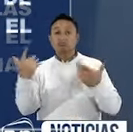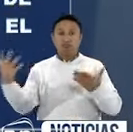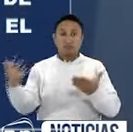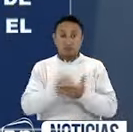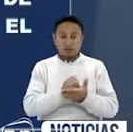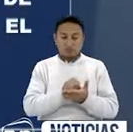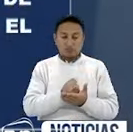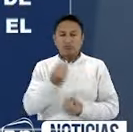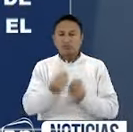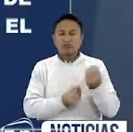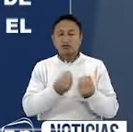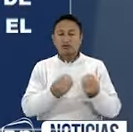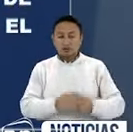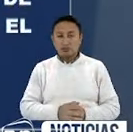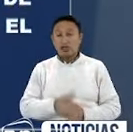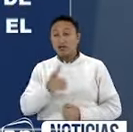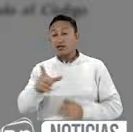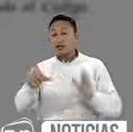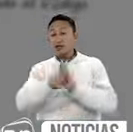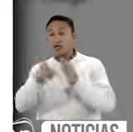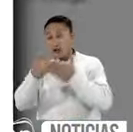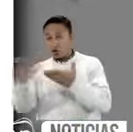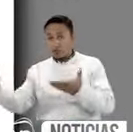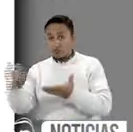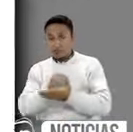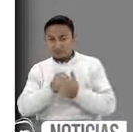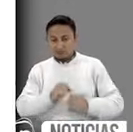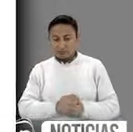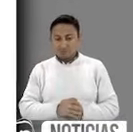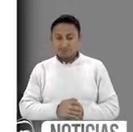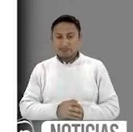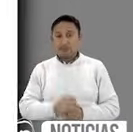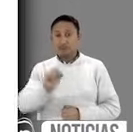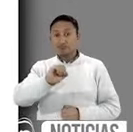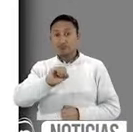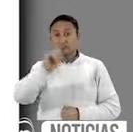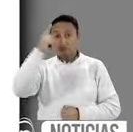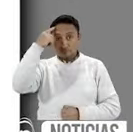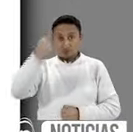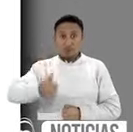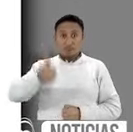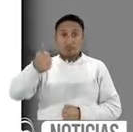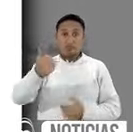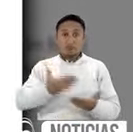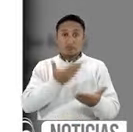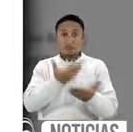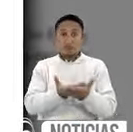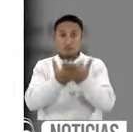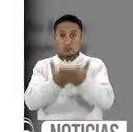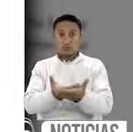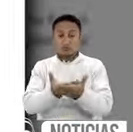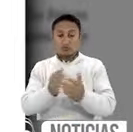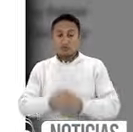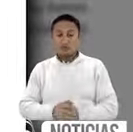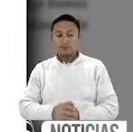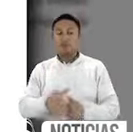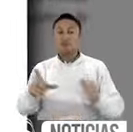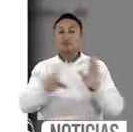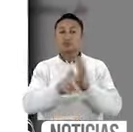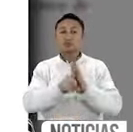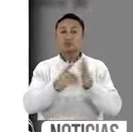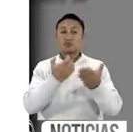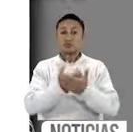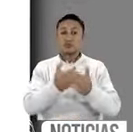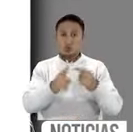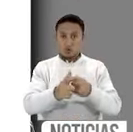incautadas y la ley de extinción de dominio, se indica que si bien el Ejecutivo ha presentado en los últimos días leyes